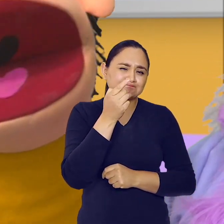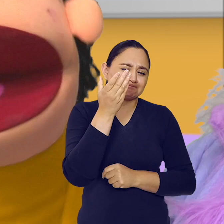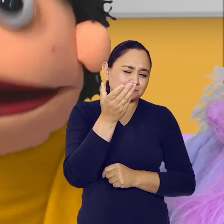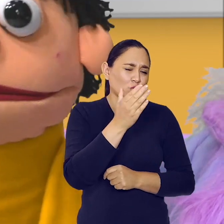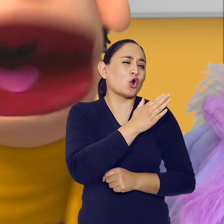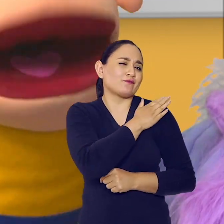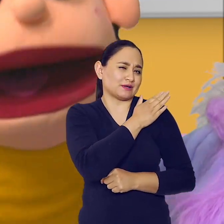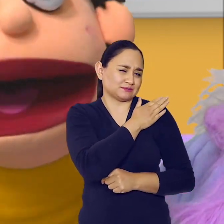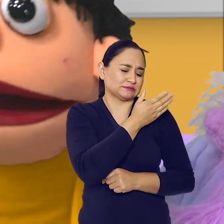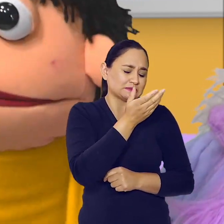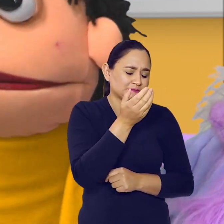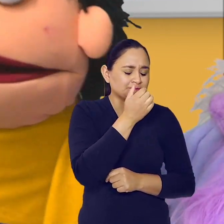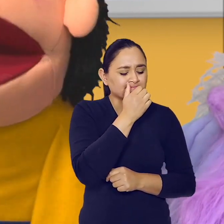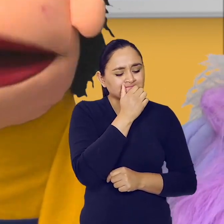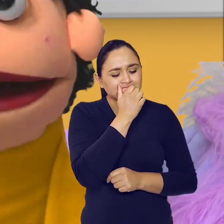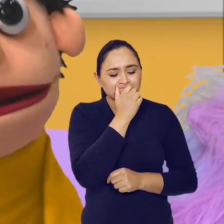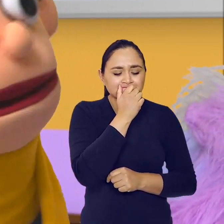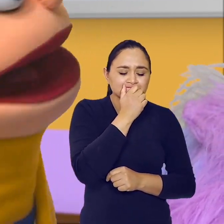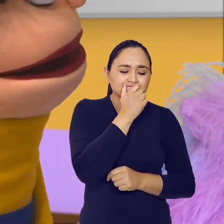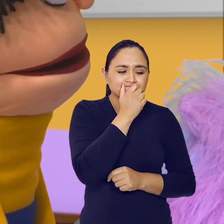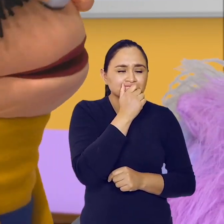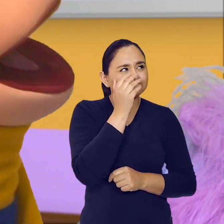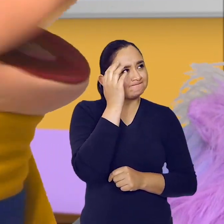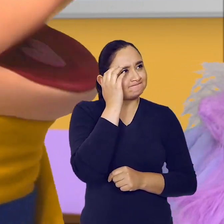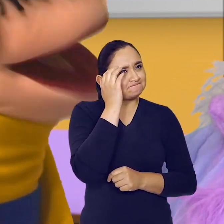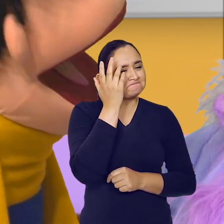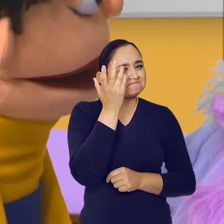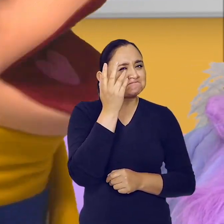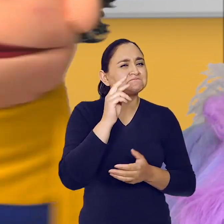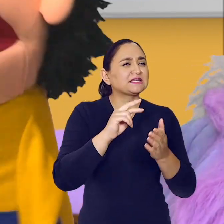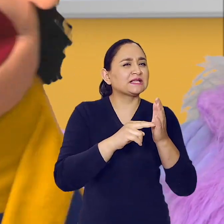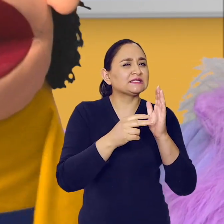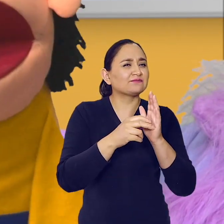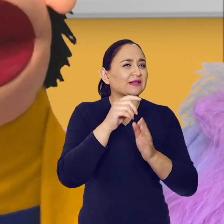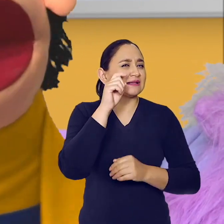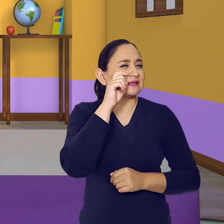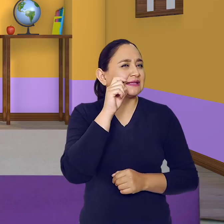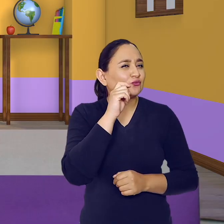mucha confianza. ¿Y qué es la sexualidad?